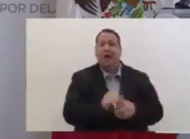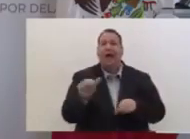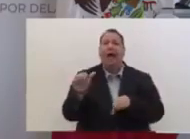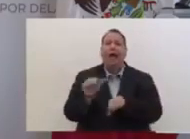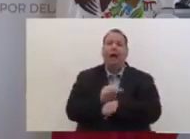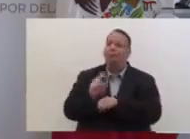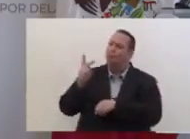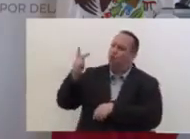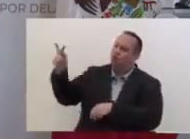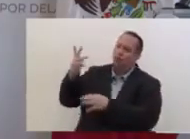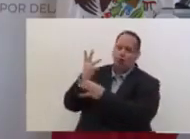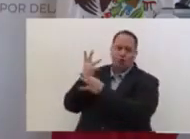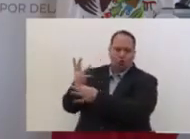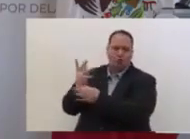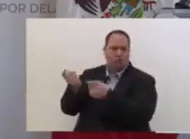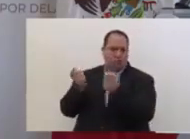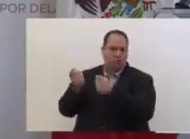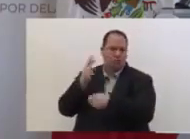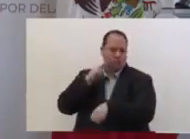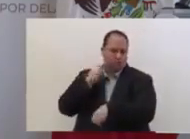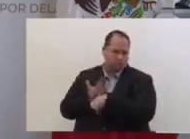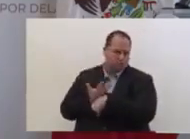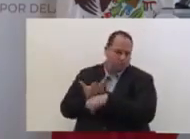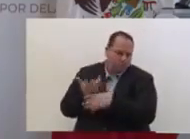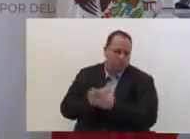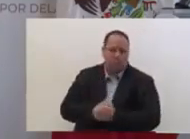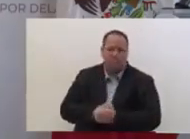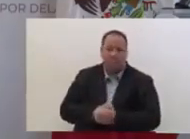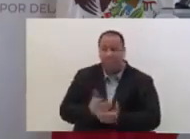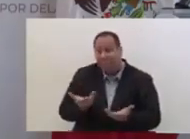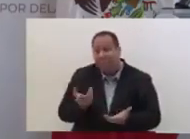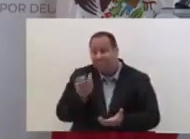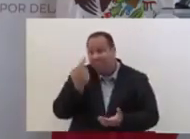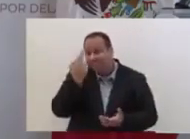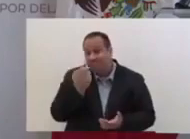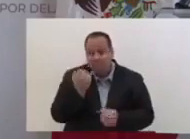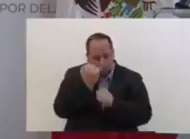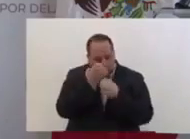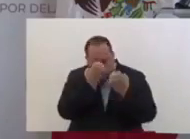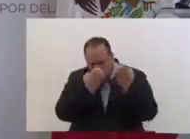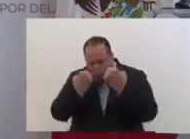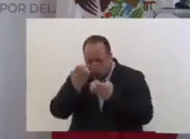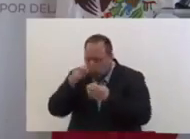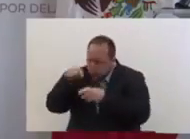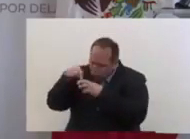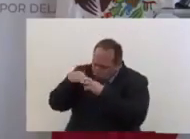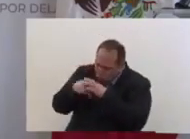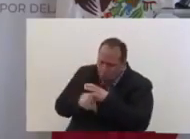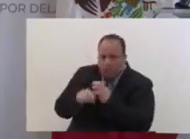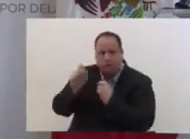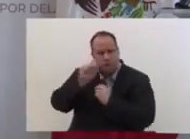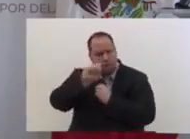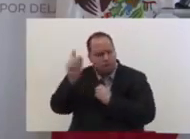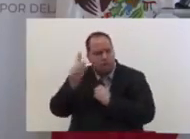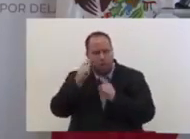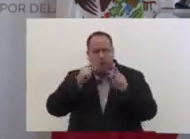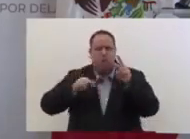vehículo está bajo su propio resguardo. Por consecuencia, las acciones de investigación serán profundas,